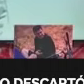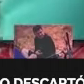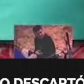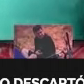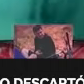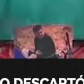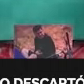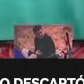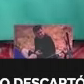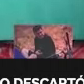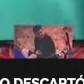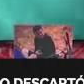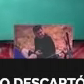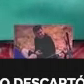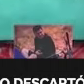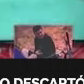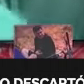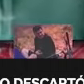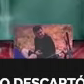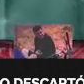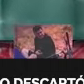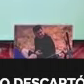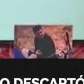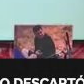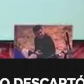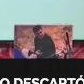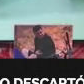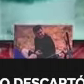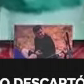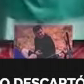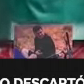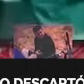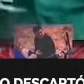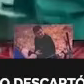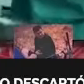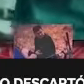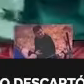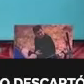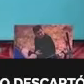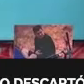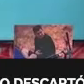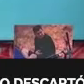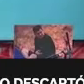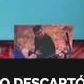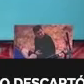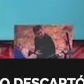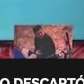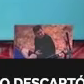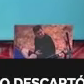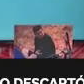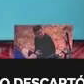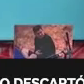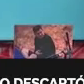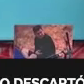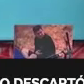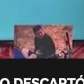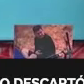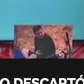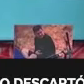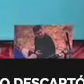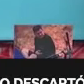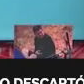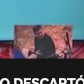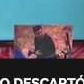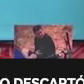usar apropiadamente una vez al día y después se bota. Porque eso de la telita o que se te cae la